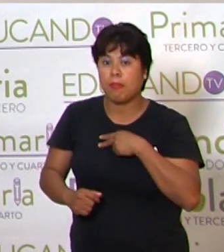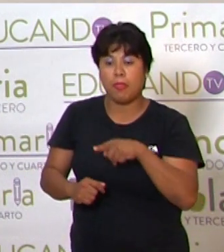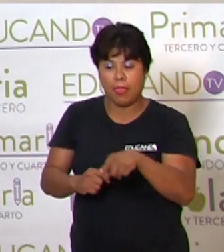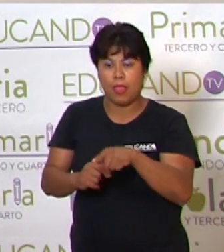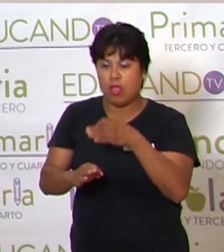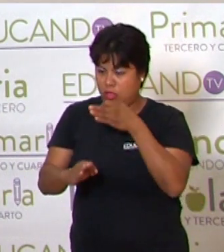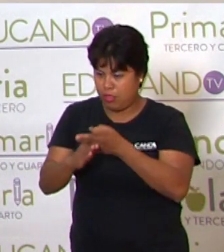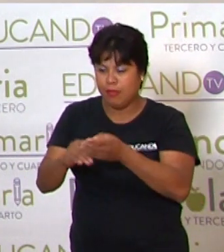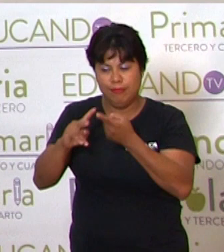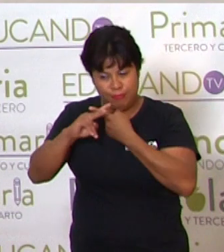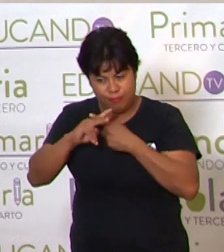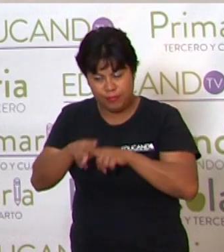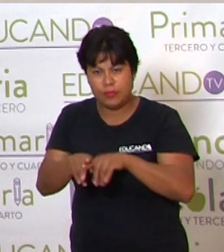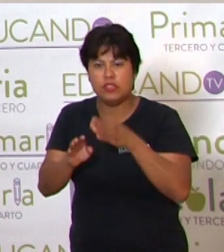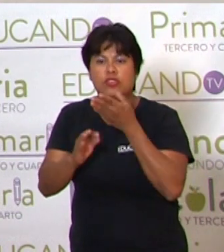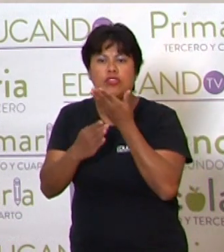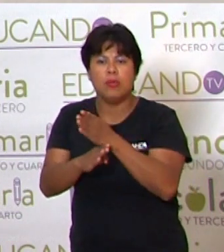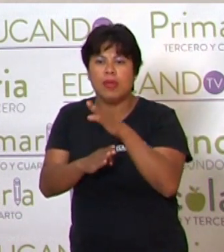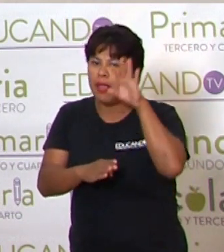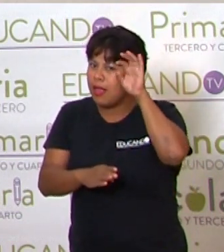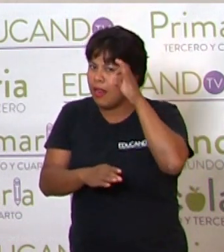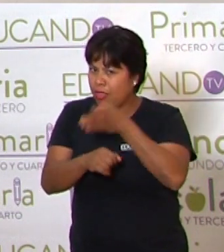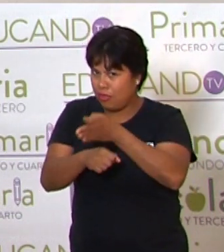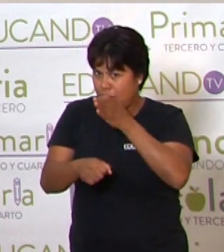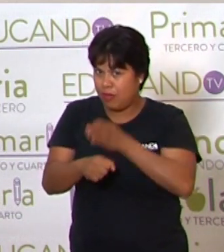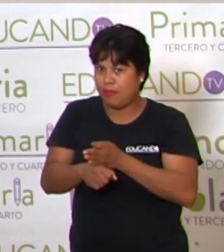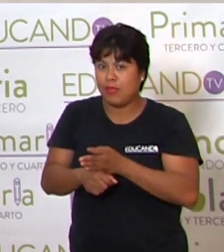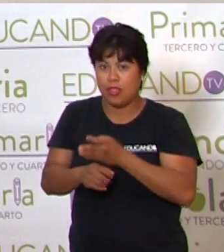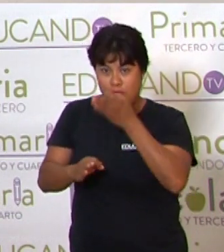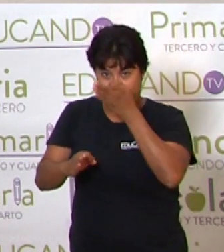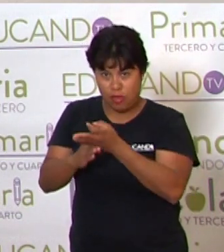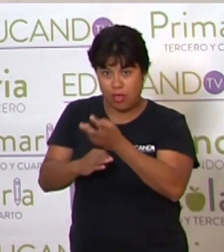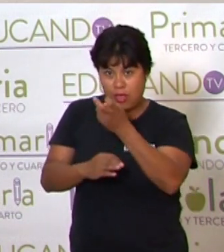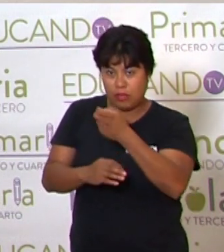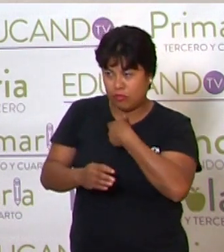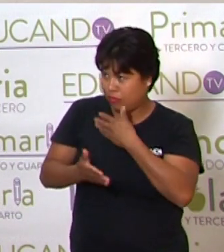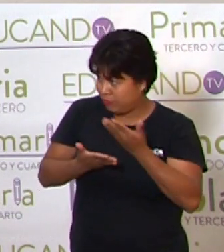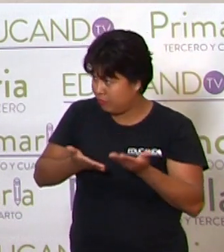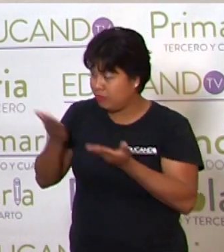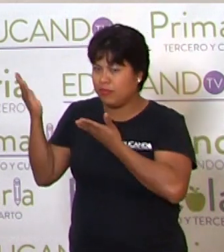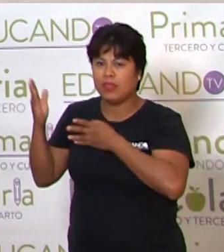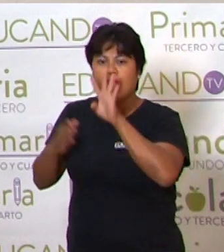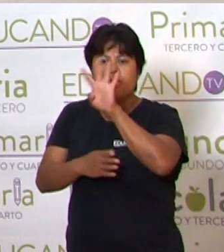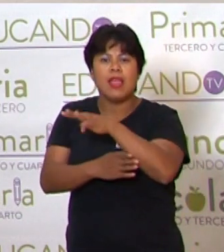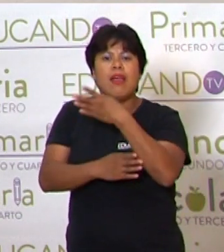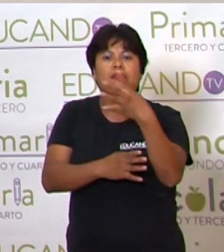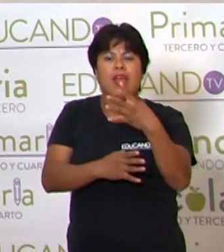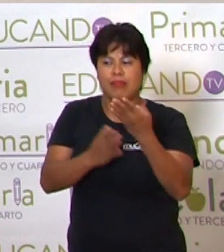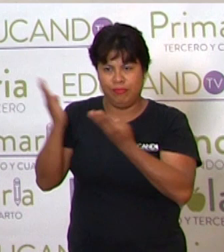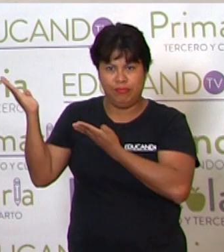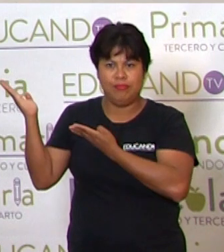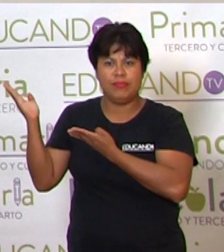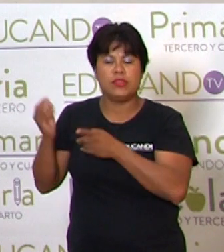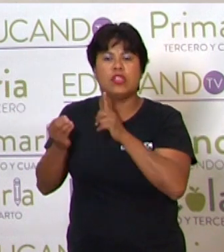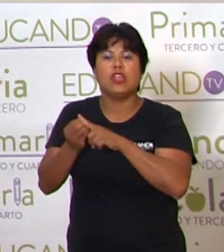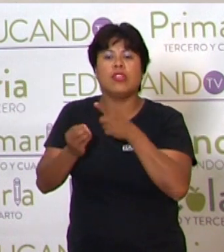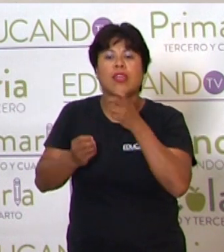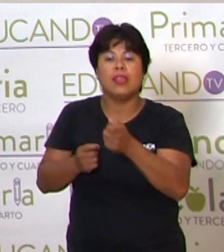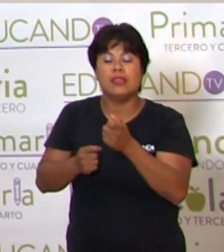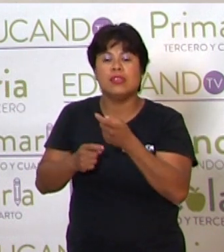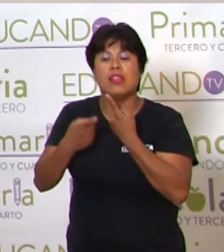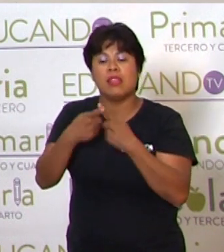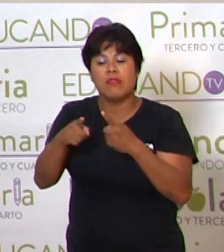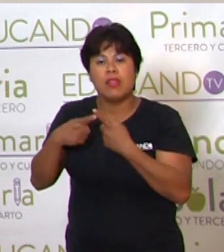lleno a la caricatura. Para eso les traje esta tabla donde están los tipos